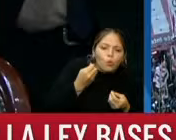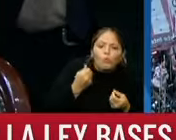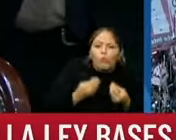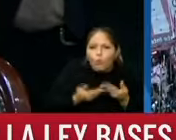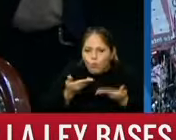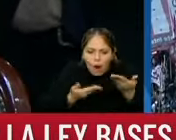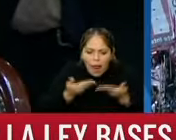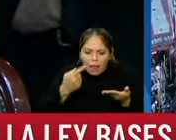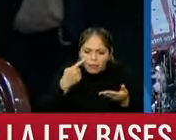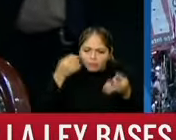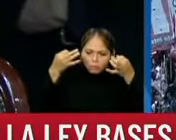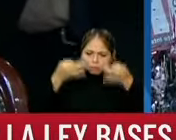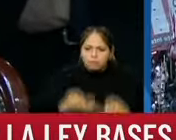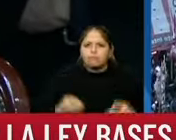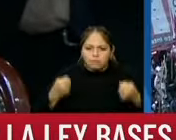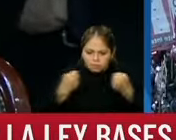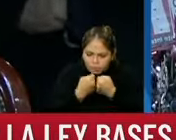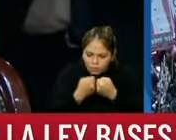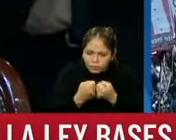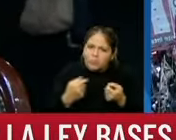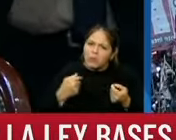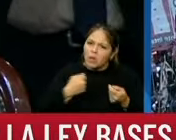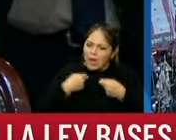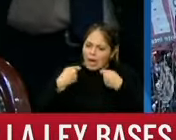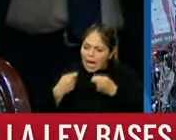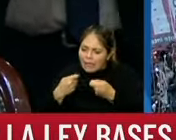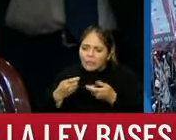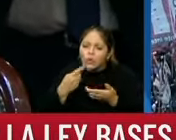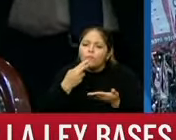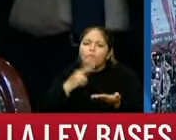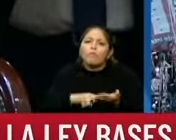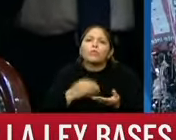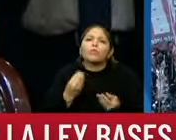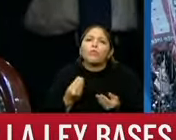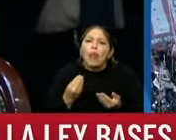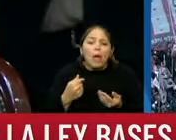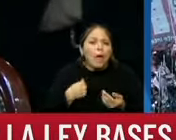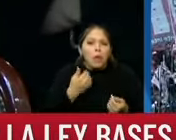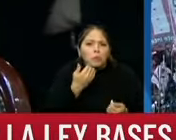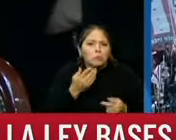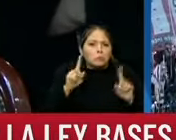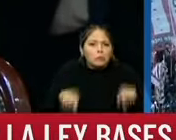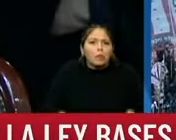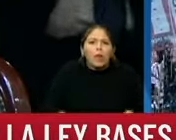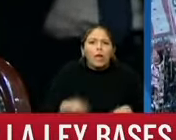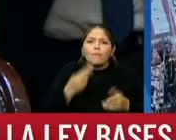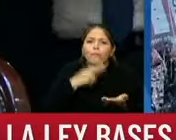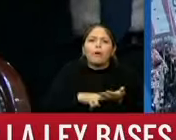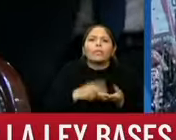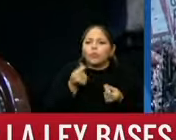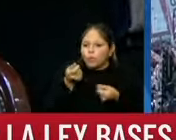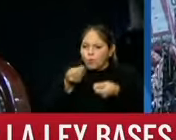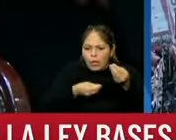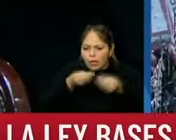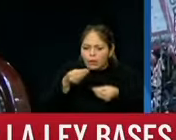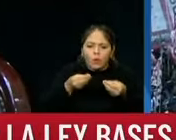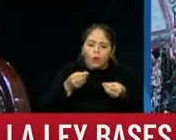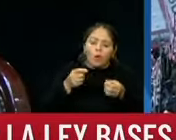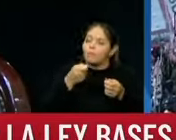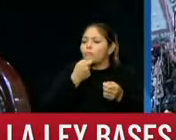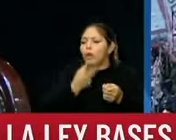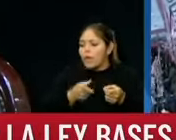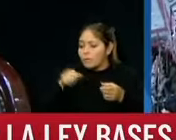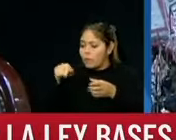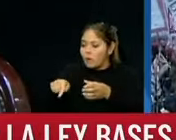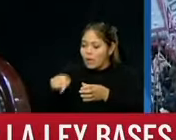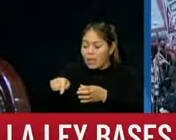Estaba con fiebre. Vos fijate lo que es ahora estar con unas pequeñas líneas de fiebre. Sí. En el 2020 eras un asesino.